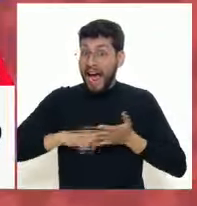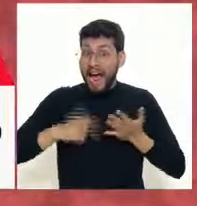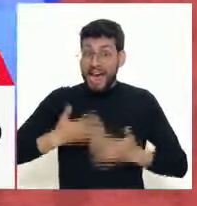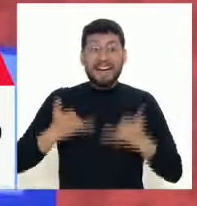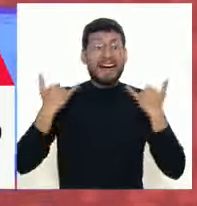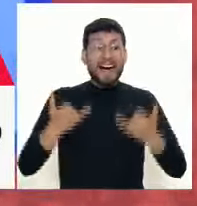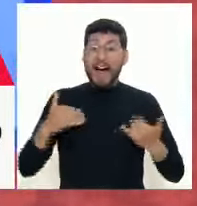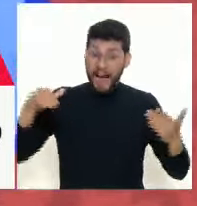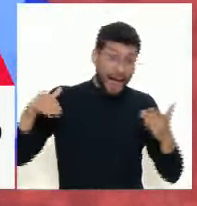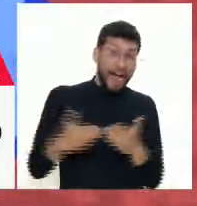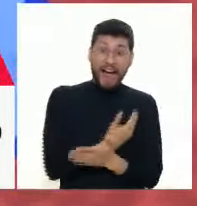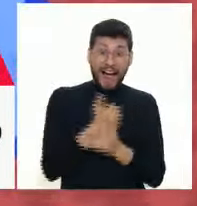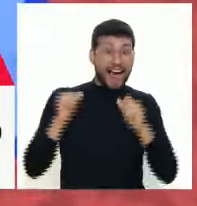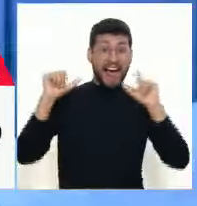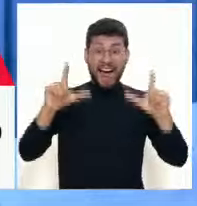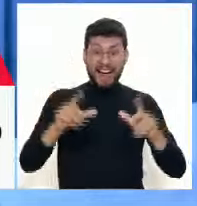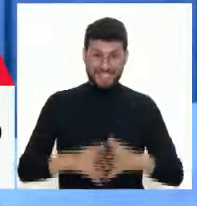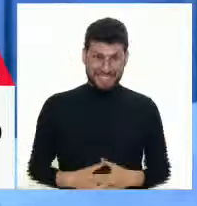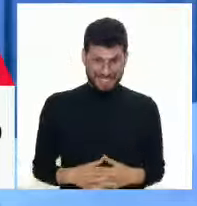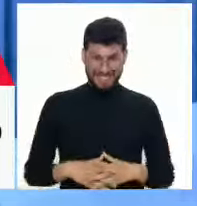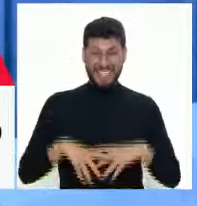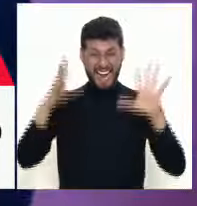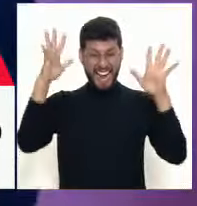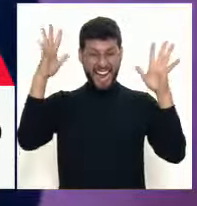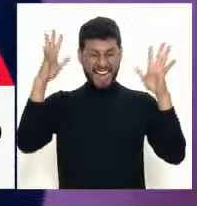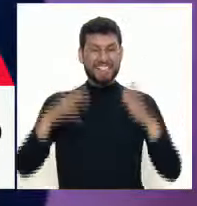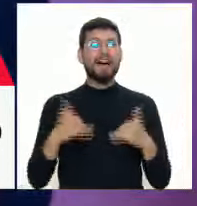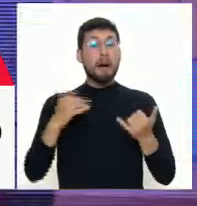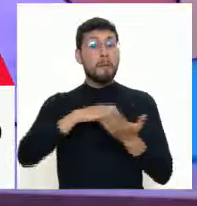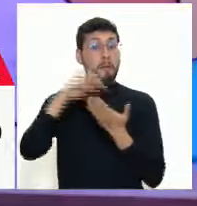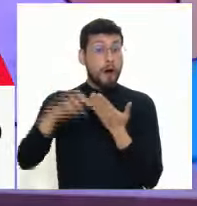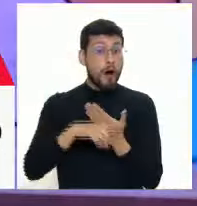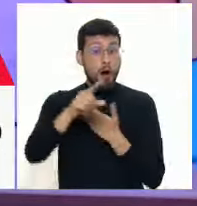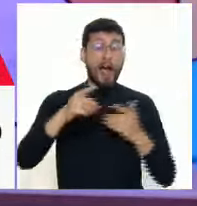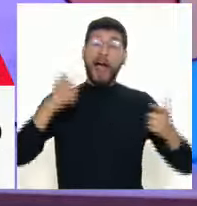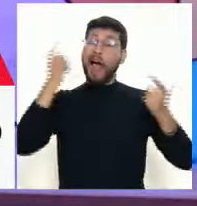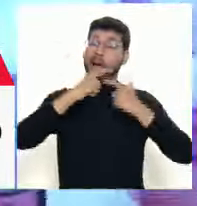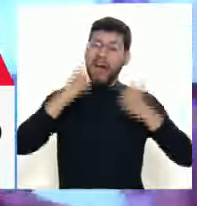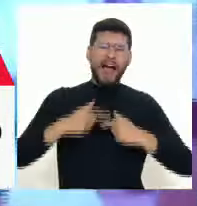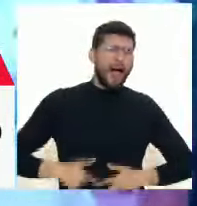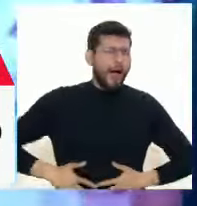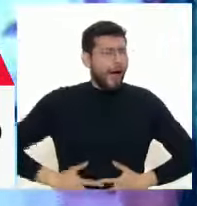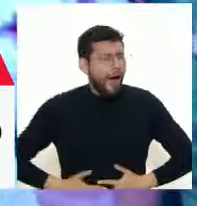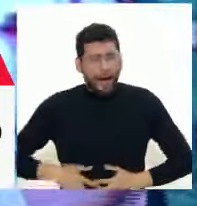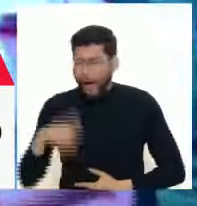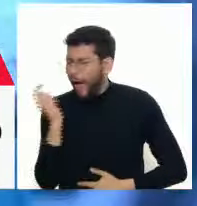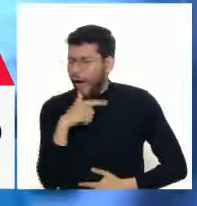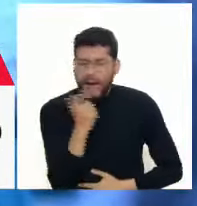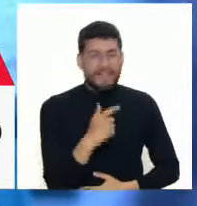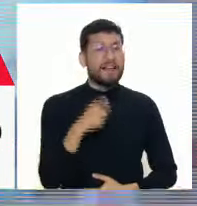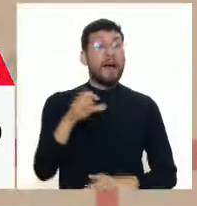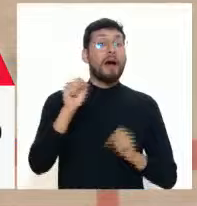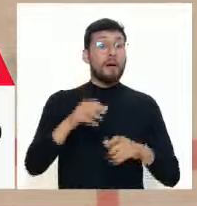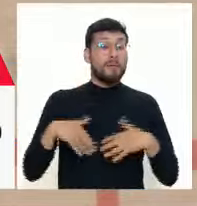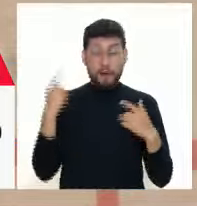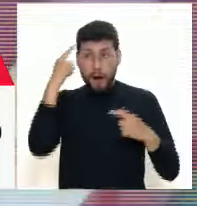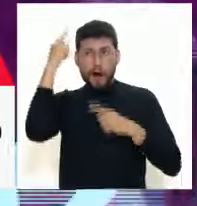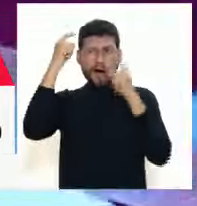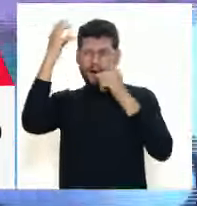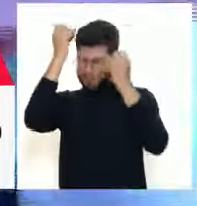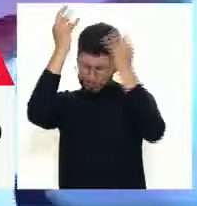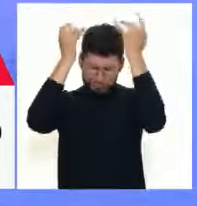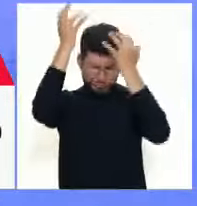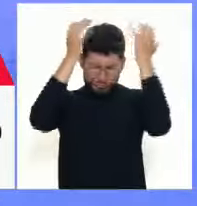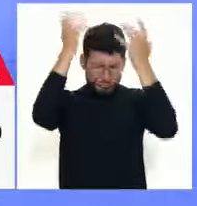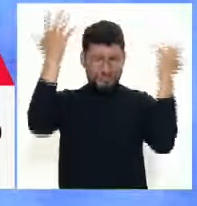¡Nos renovamos! Con programas que te harán reír hasta que te duela la panza. Pensar hasta que te salga humo de las